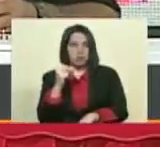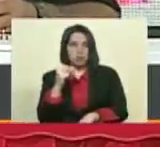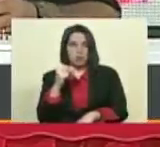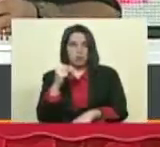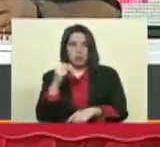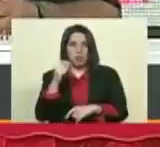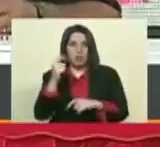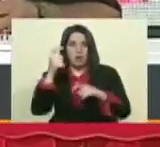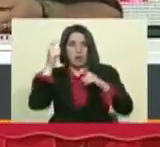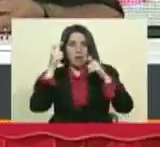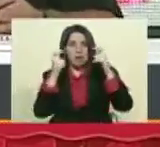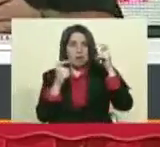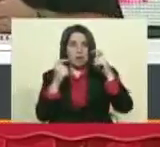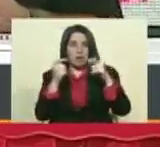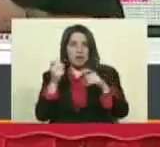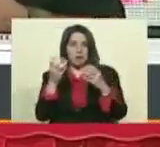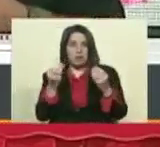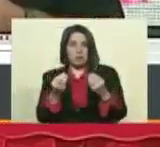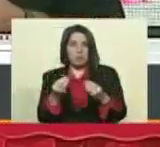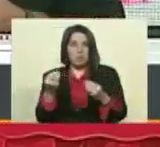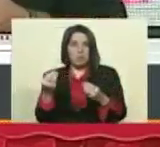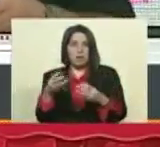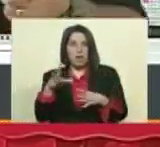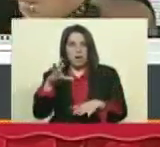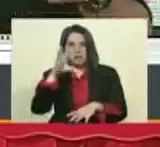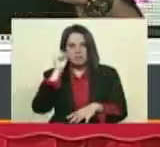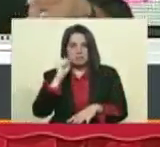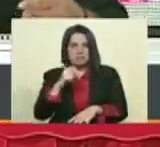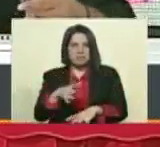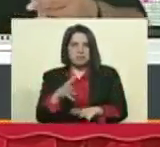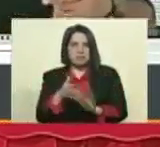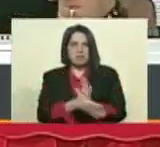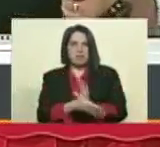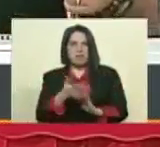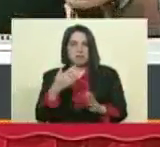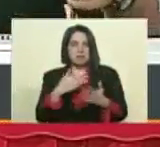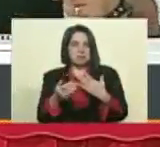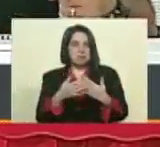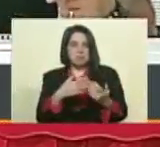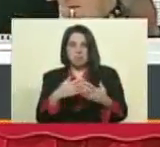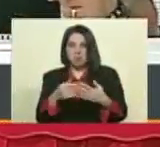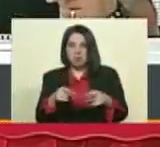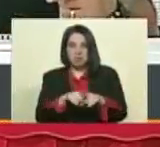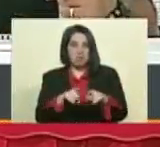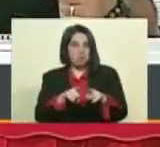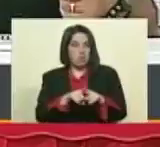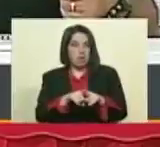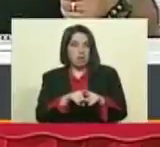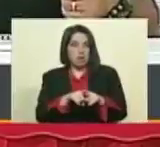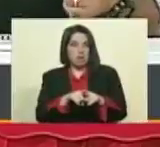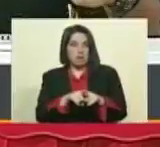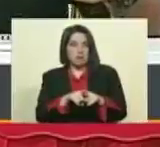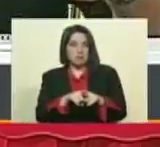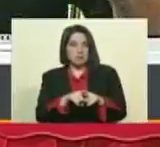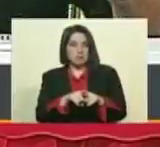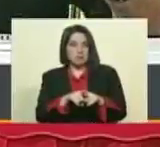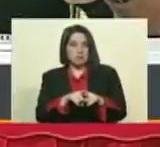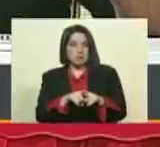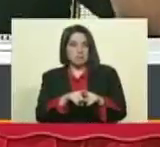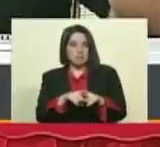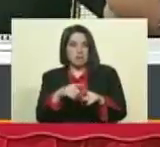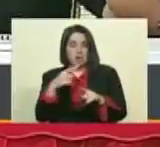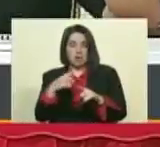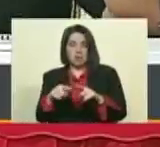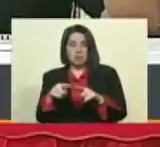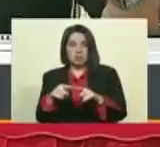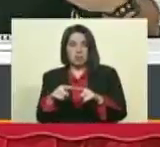solucionar. Cuando aquí se entienda que en una comunidad, no importa dónde viva, es exactamente igual a otra